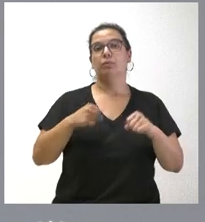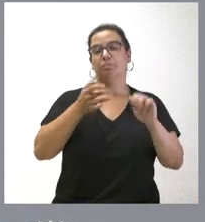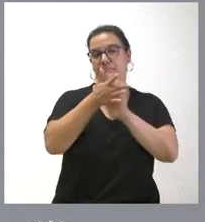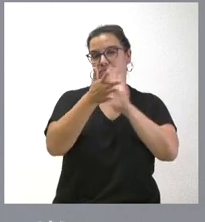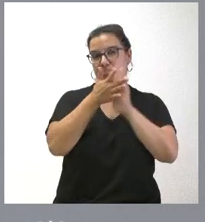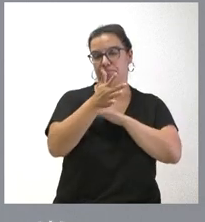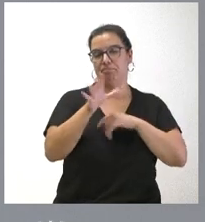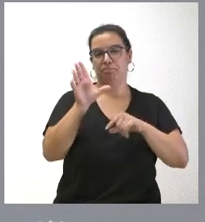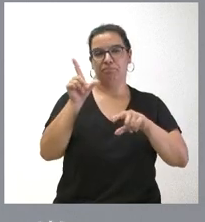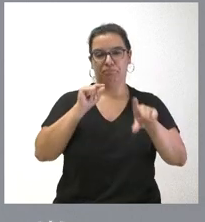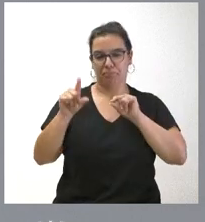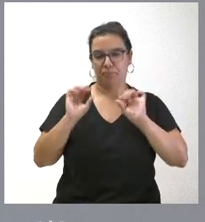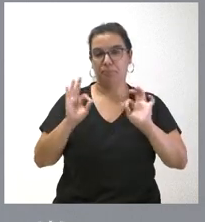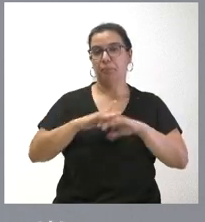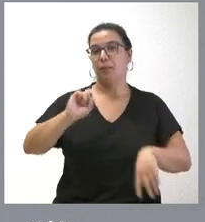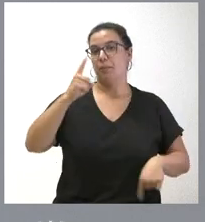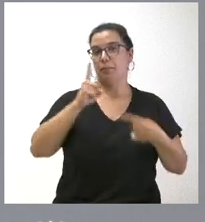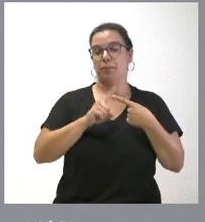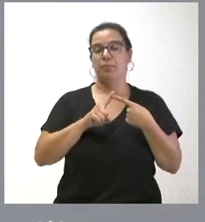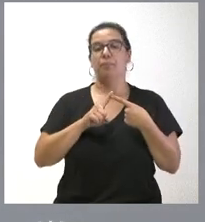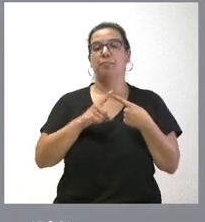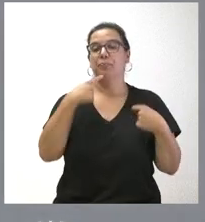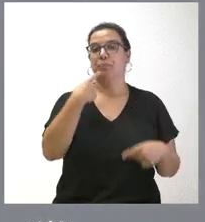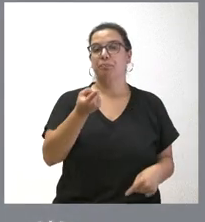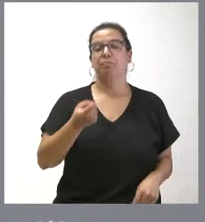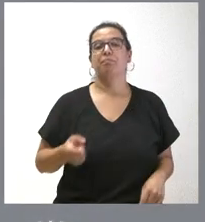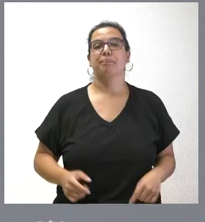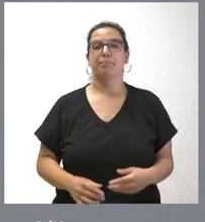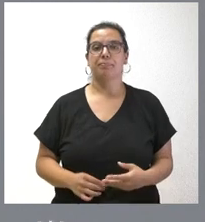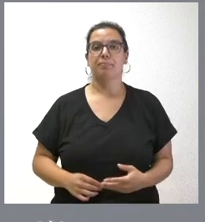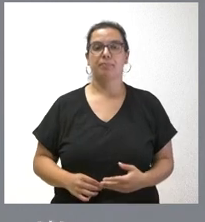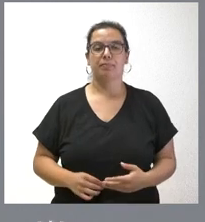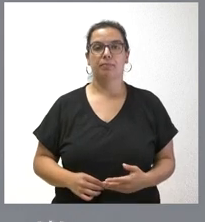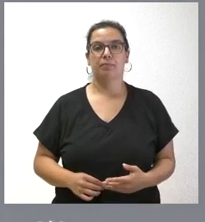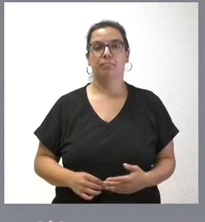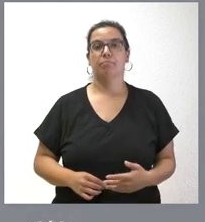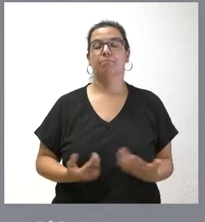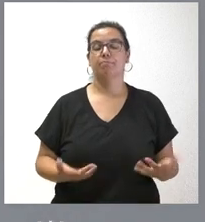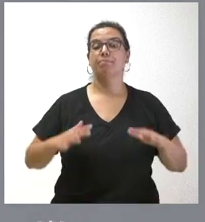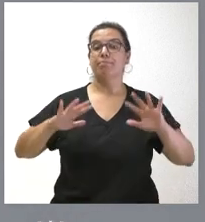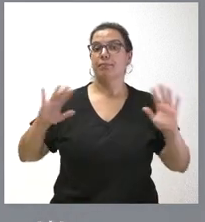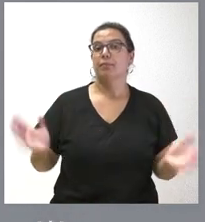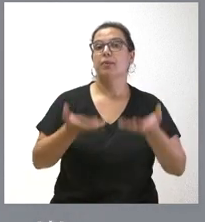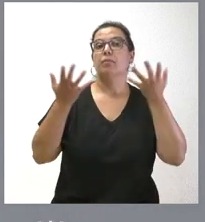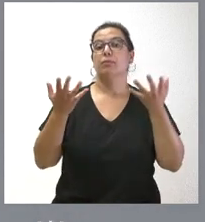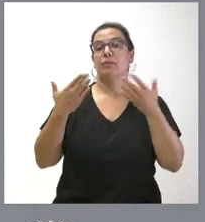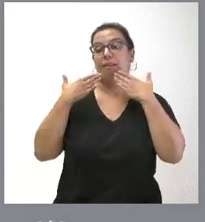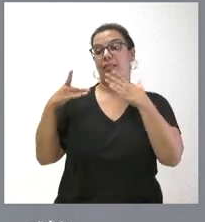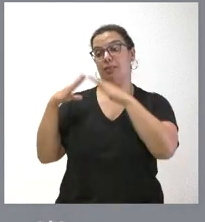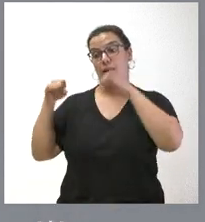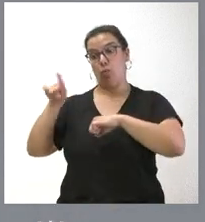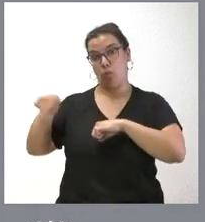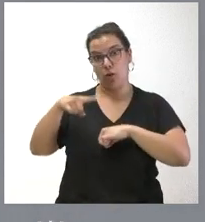en primer lugar señalarles que se impulsa con sus acuerdos el bienestar